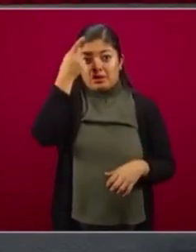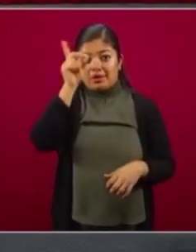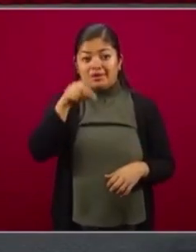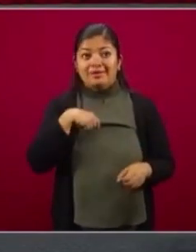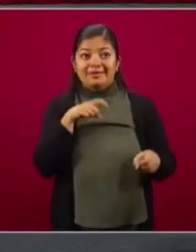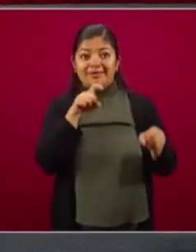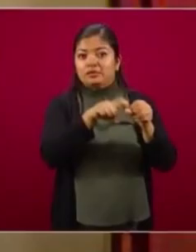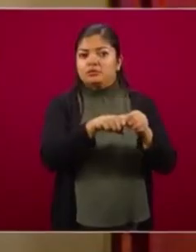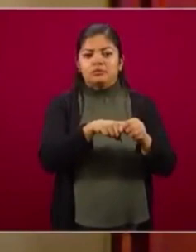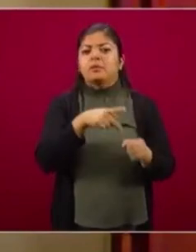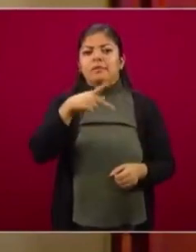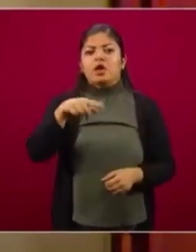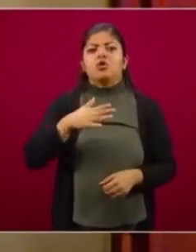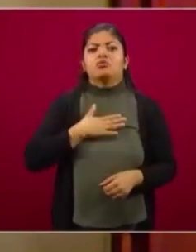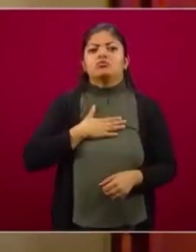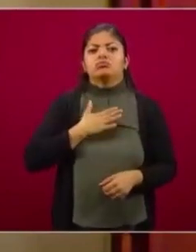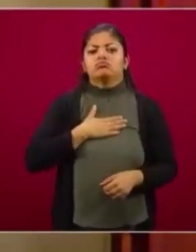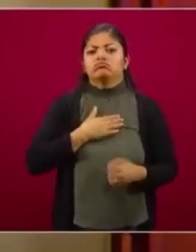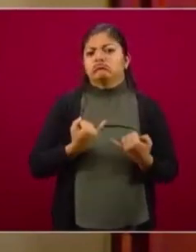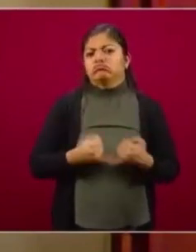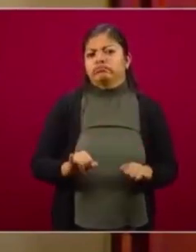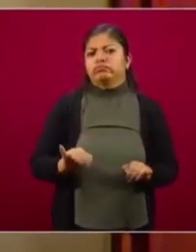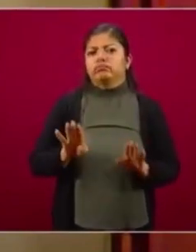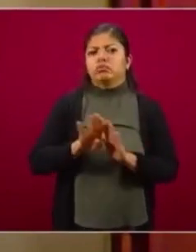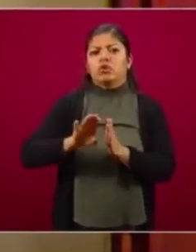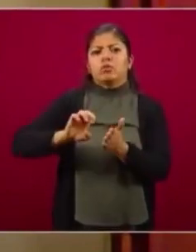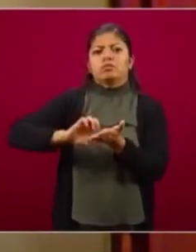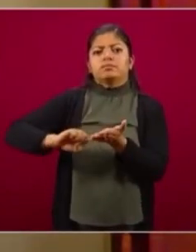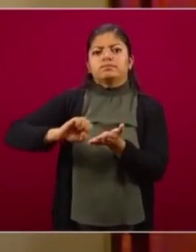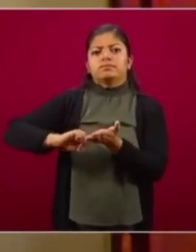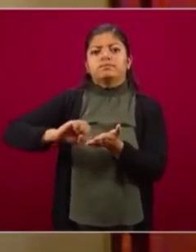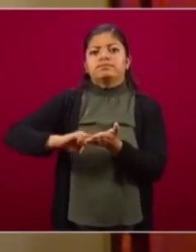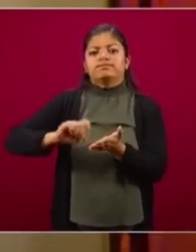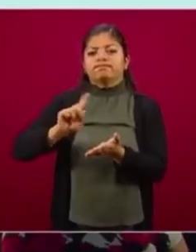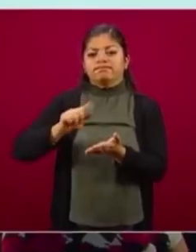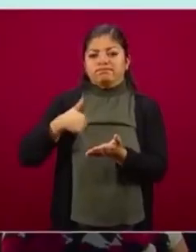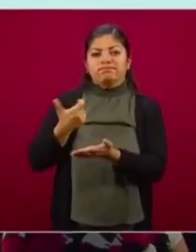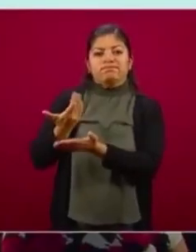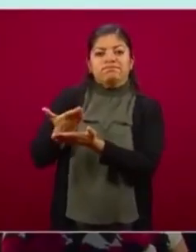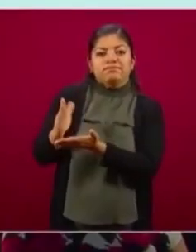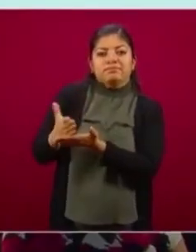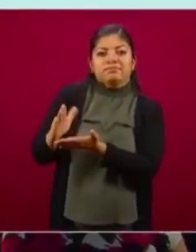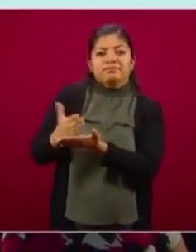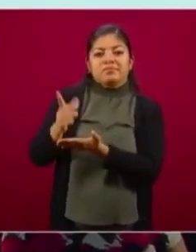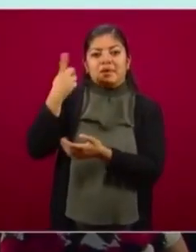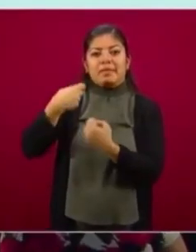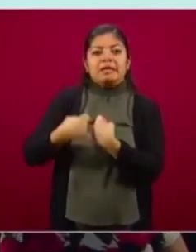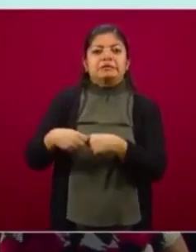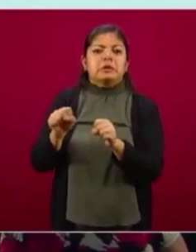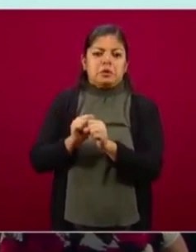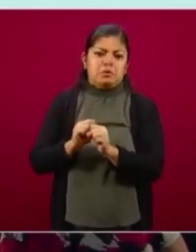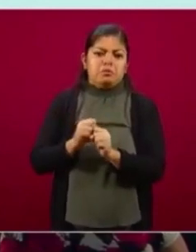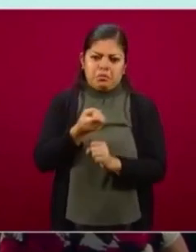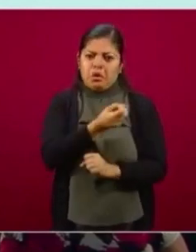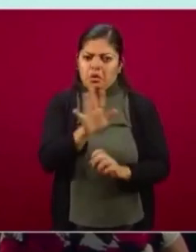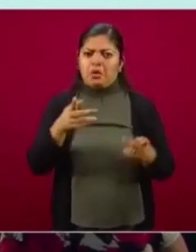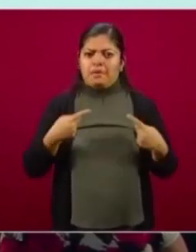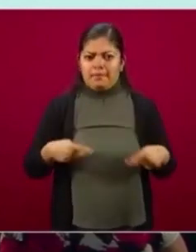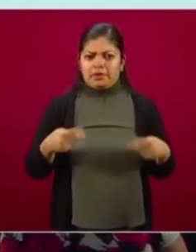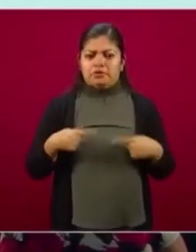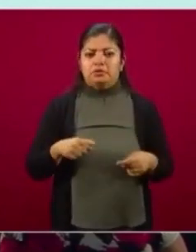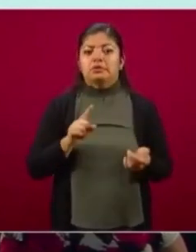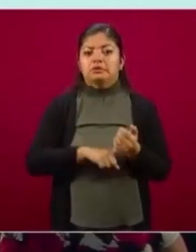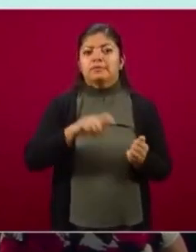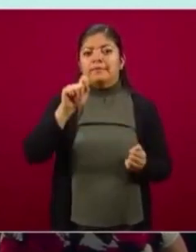pagan su seguridad social como trabajadores independientes algo que quien así lo desee y son